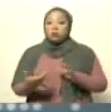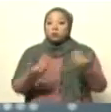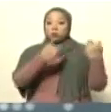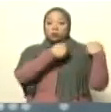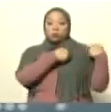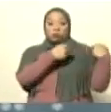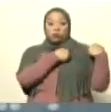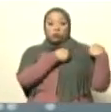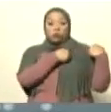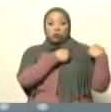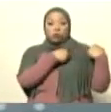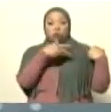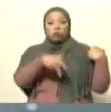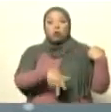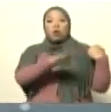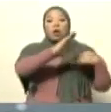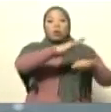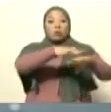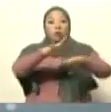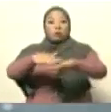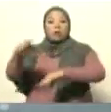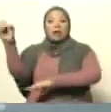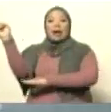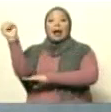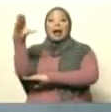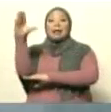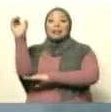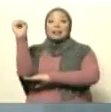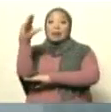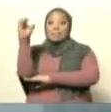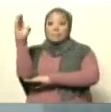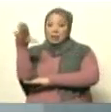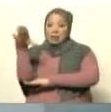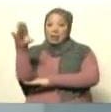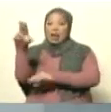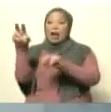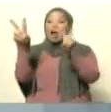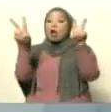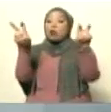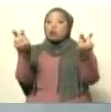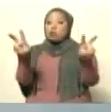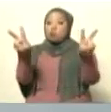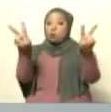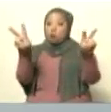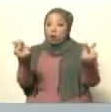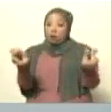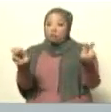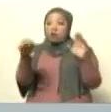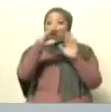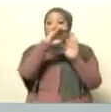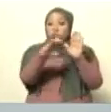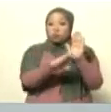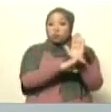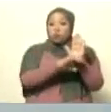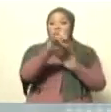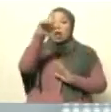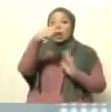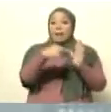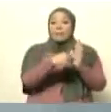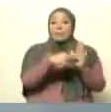es llamando a la convocatoria de una Asamblea Nacional Constituyente para cambiar la vieja constitución del 61 en esta nueva